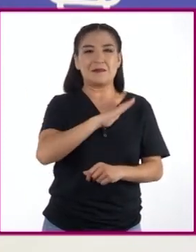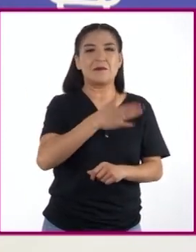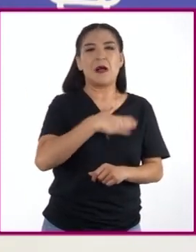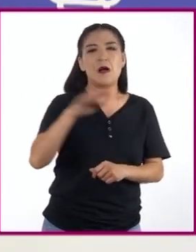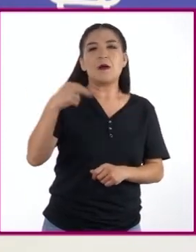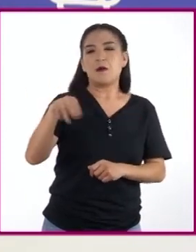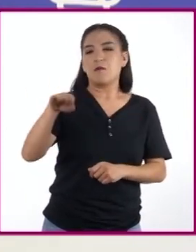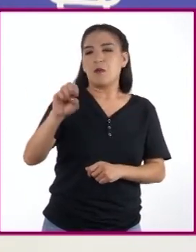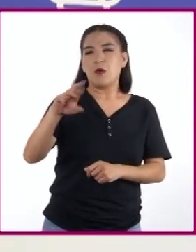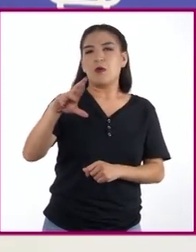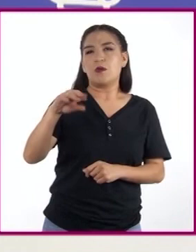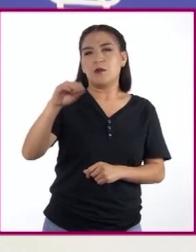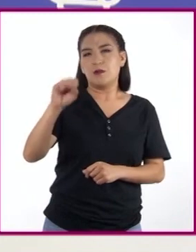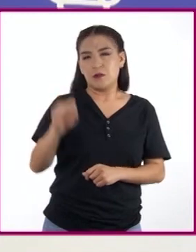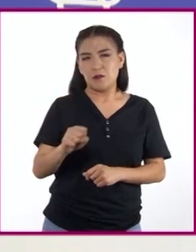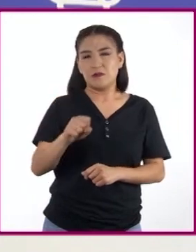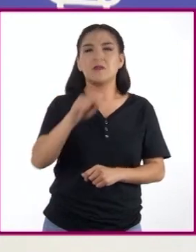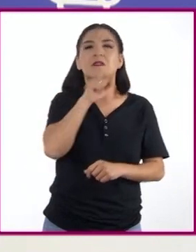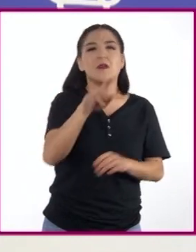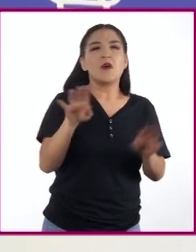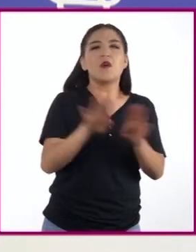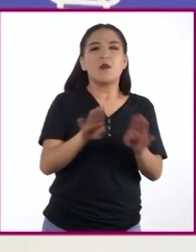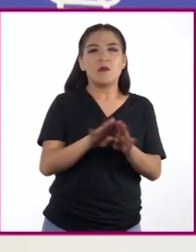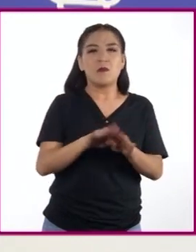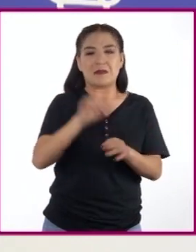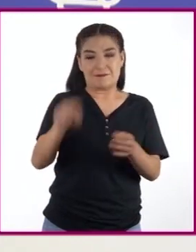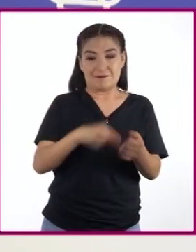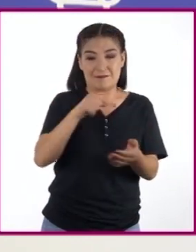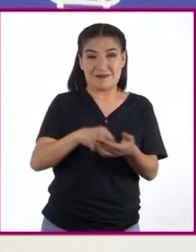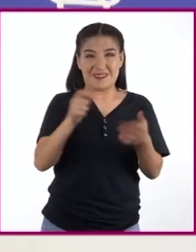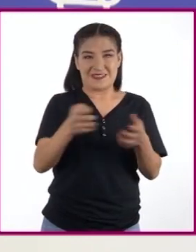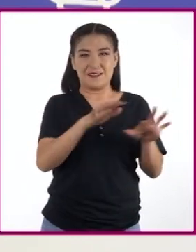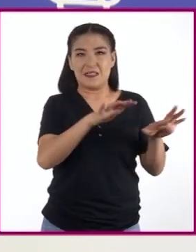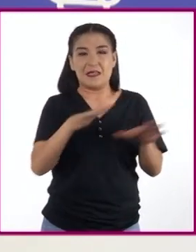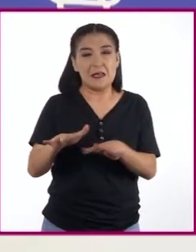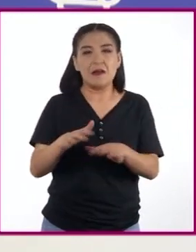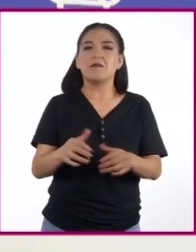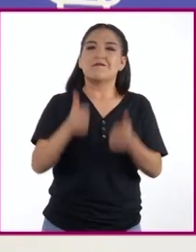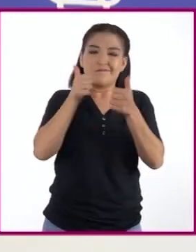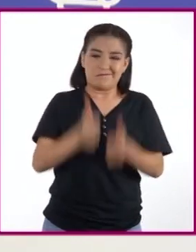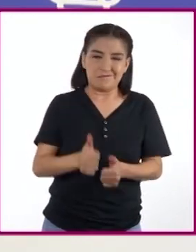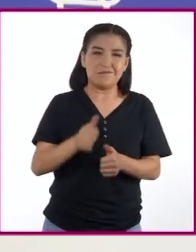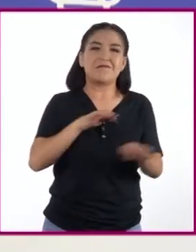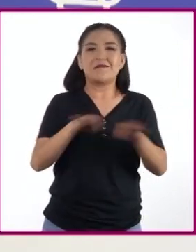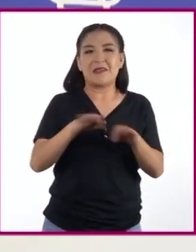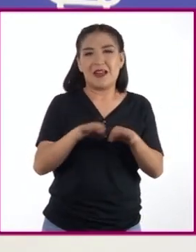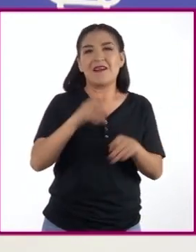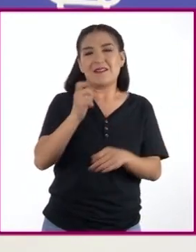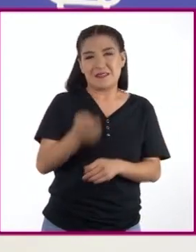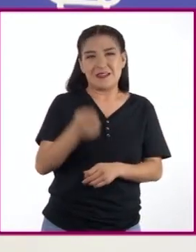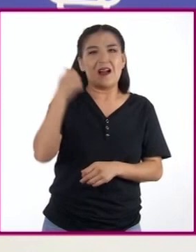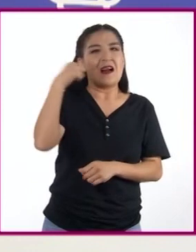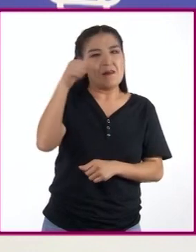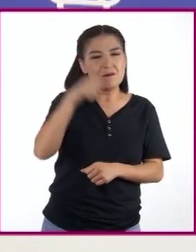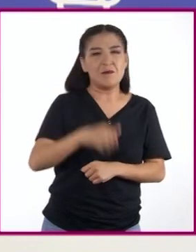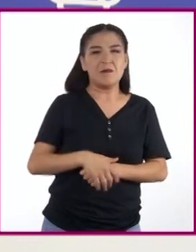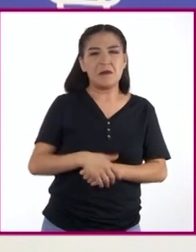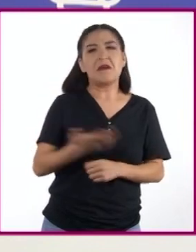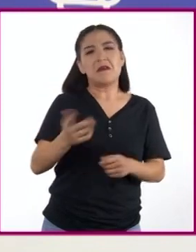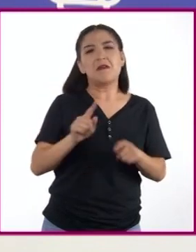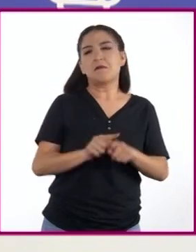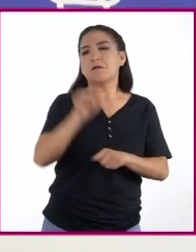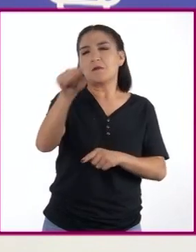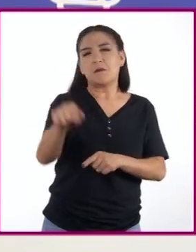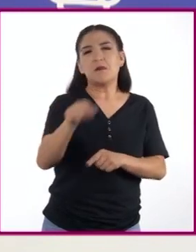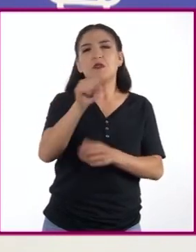musulmanes, quienes llegaban al puerto y se quedaban trabajando en Acapulco o se dirigían a la Ciudad de